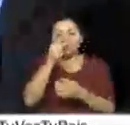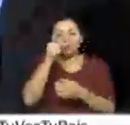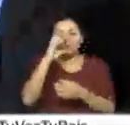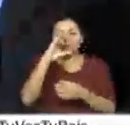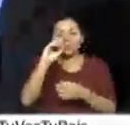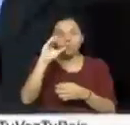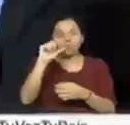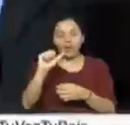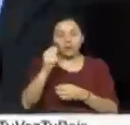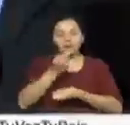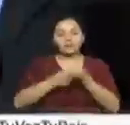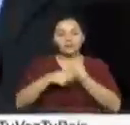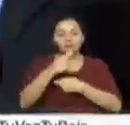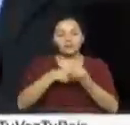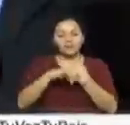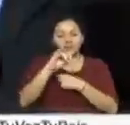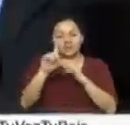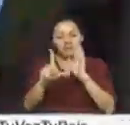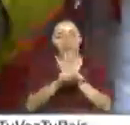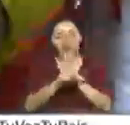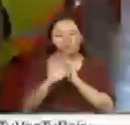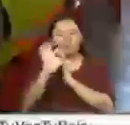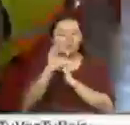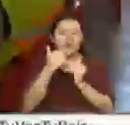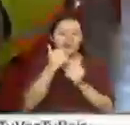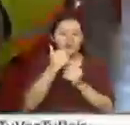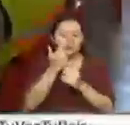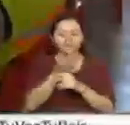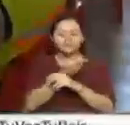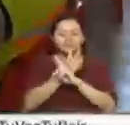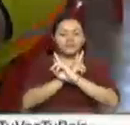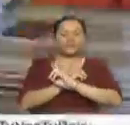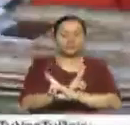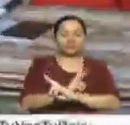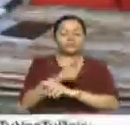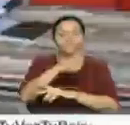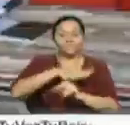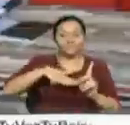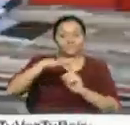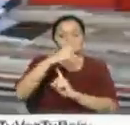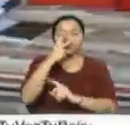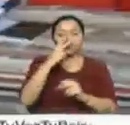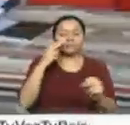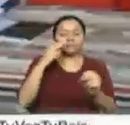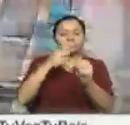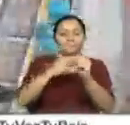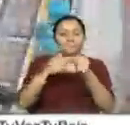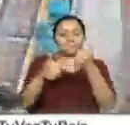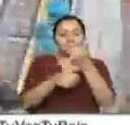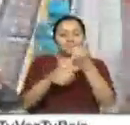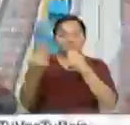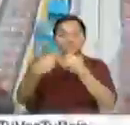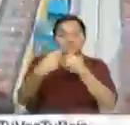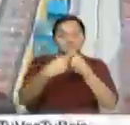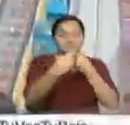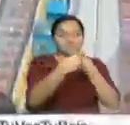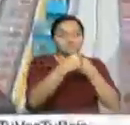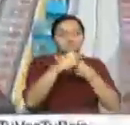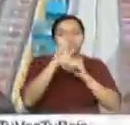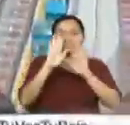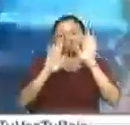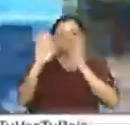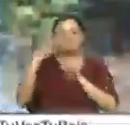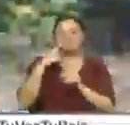tráfico ilícito de drogas y demás delitos derivados. En este espacio participativo, los asistentes también conocen cuáles son